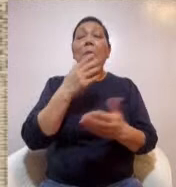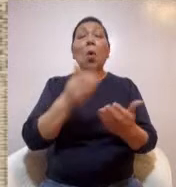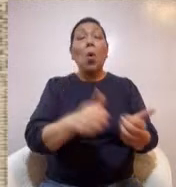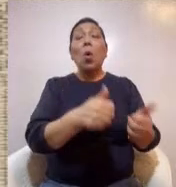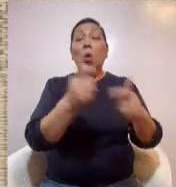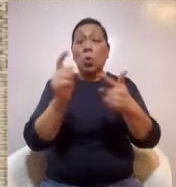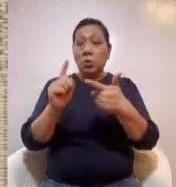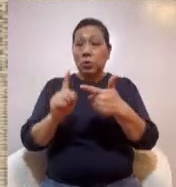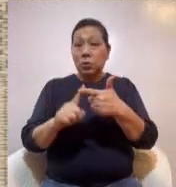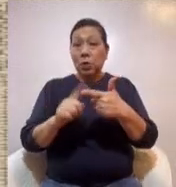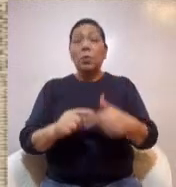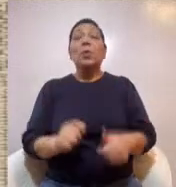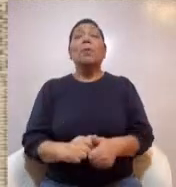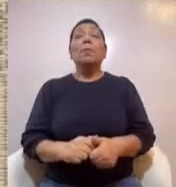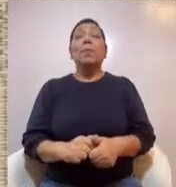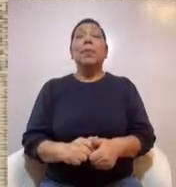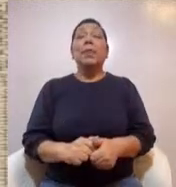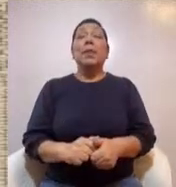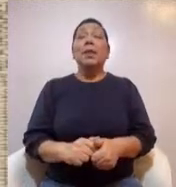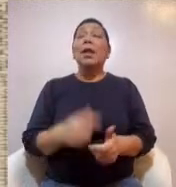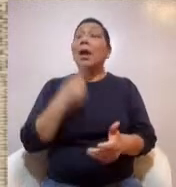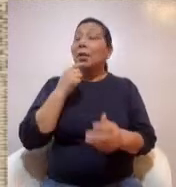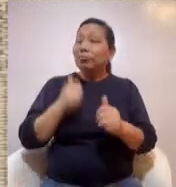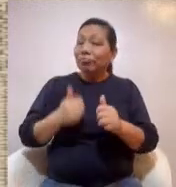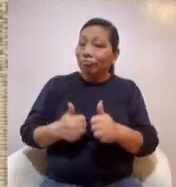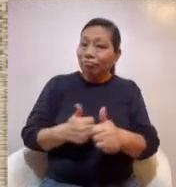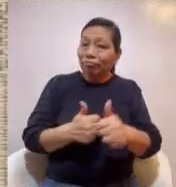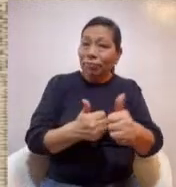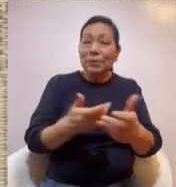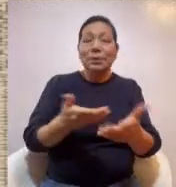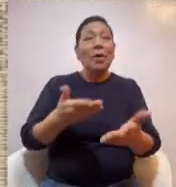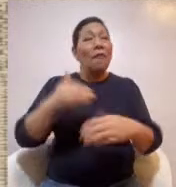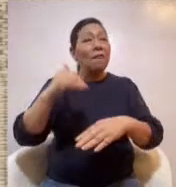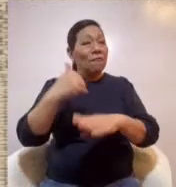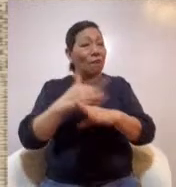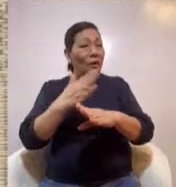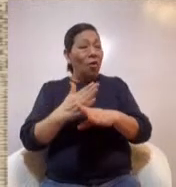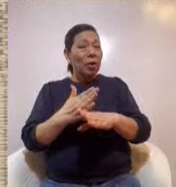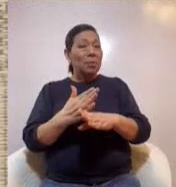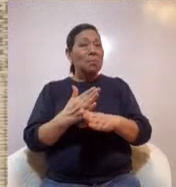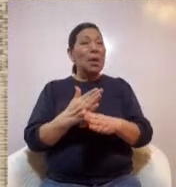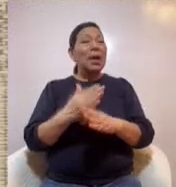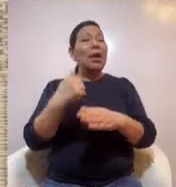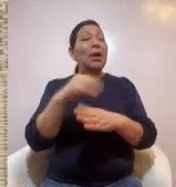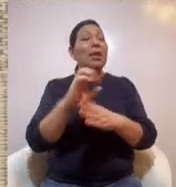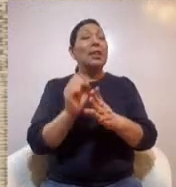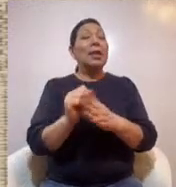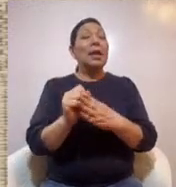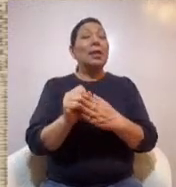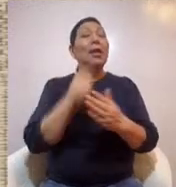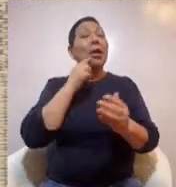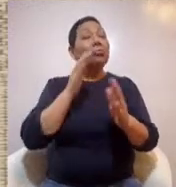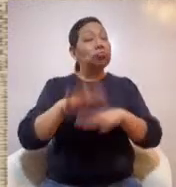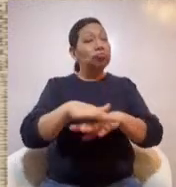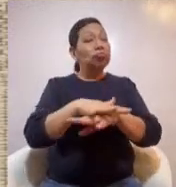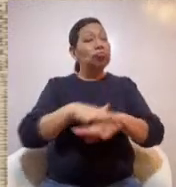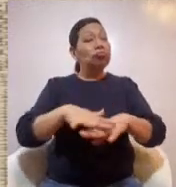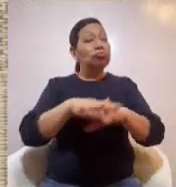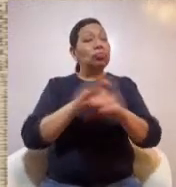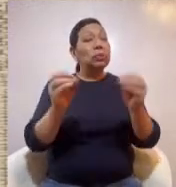las mujeres y, en segundo lugar, la persistencia de estereotipos de género en el sistema